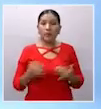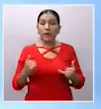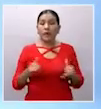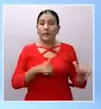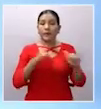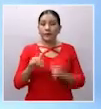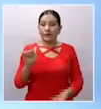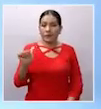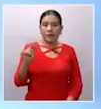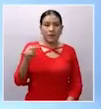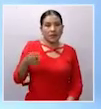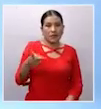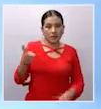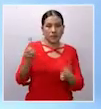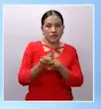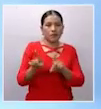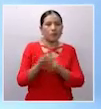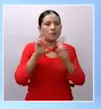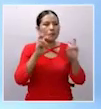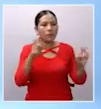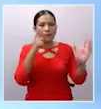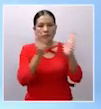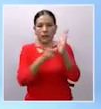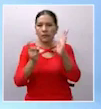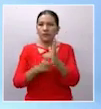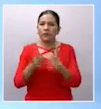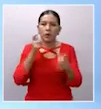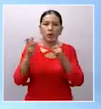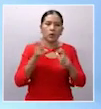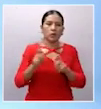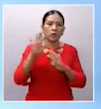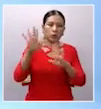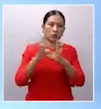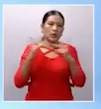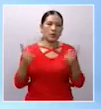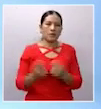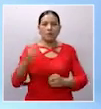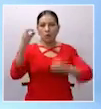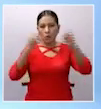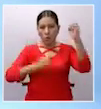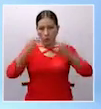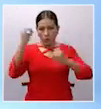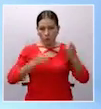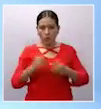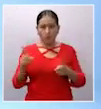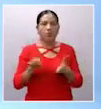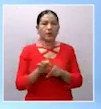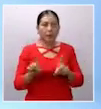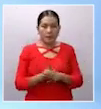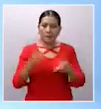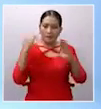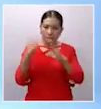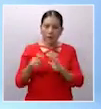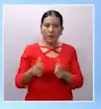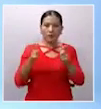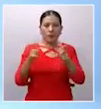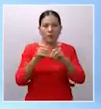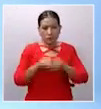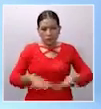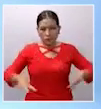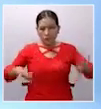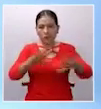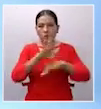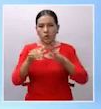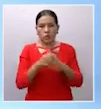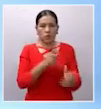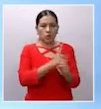la ANH pudo verificar el normal abastecimiento en el departamento de Oruro, donde también se procedió a la distribución en sus